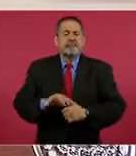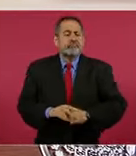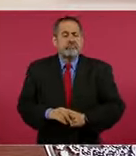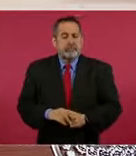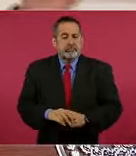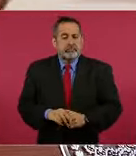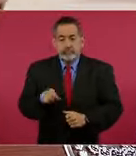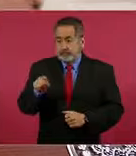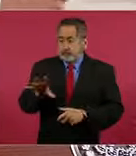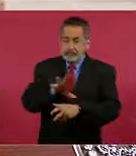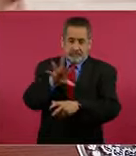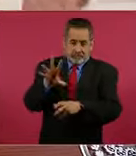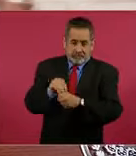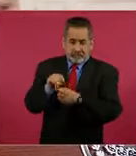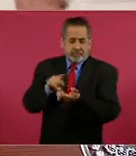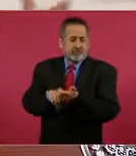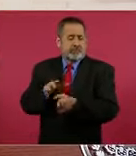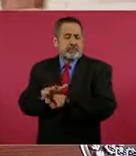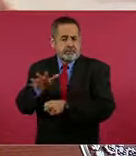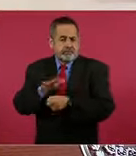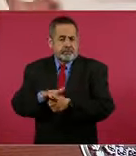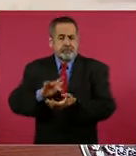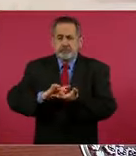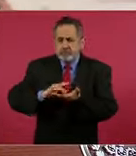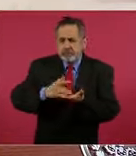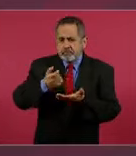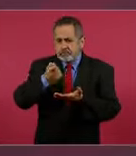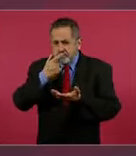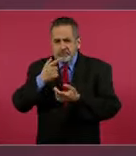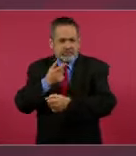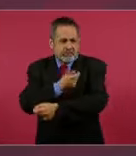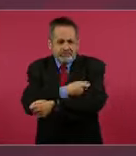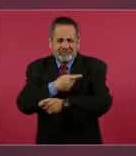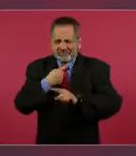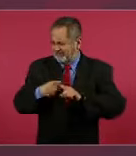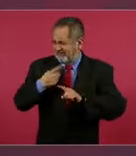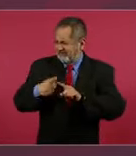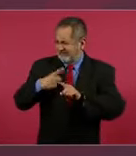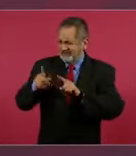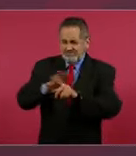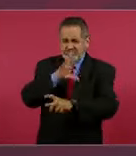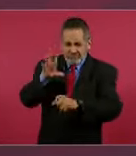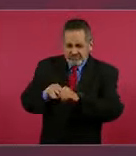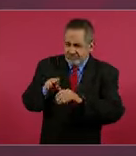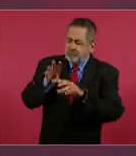va a tener todos los medicamentos, también vacunas.